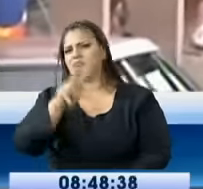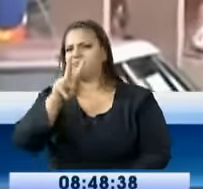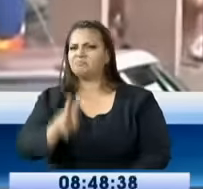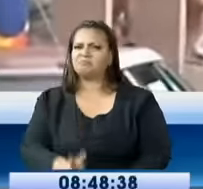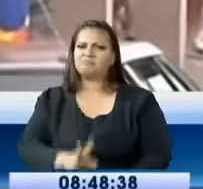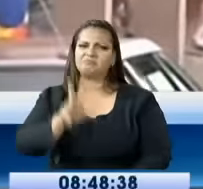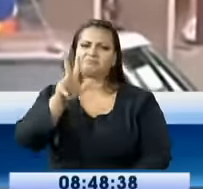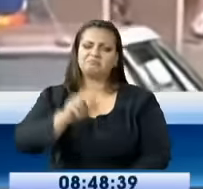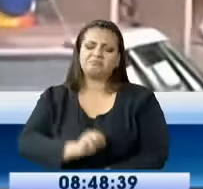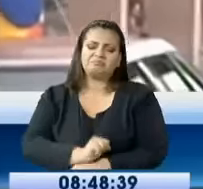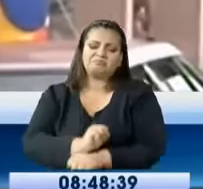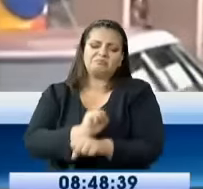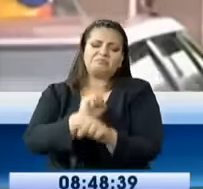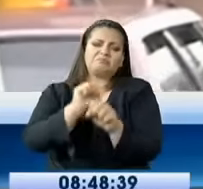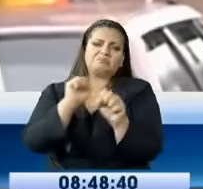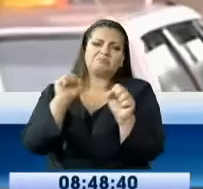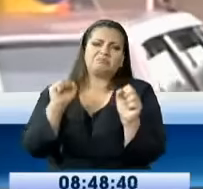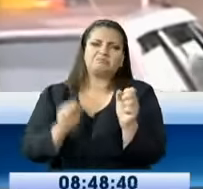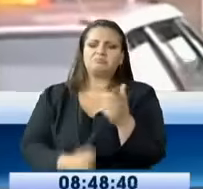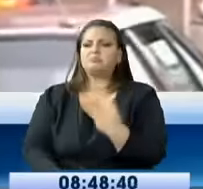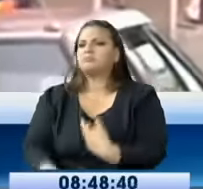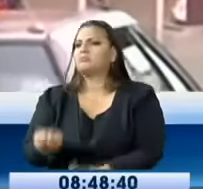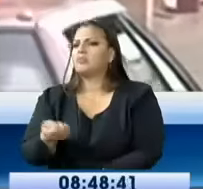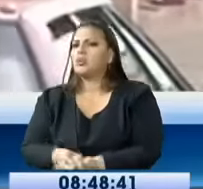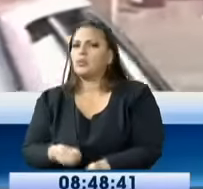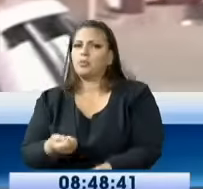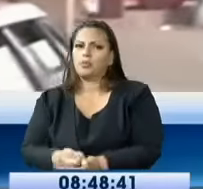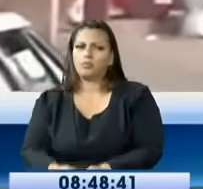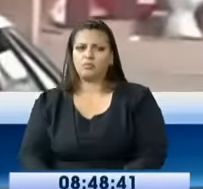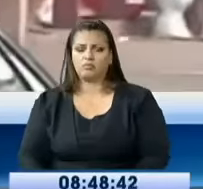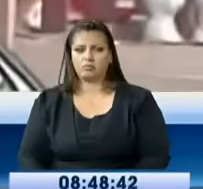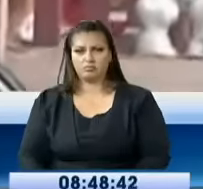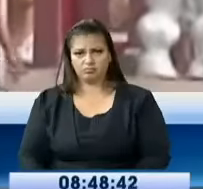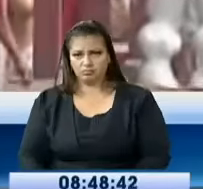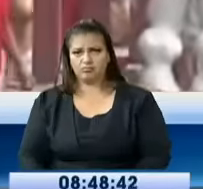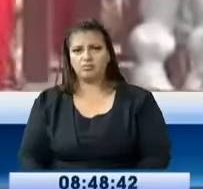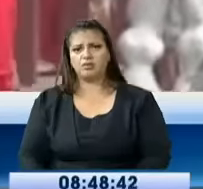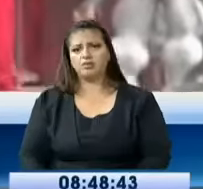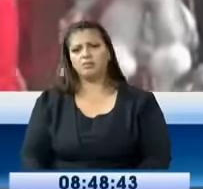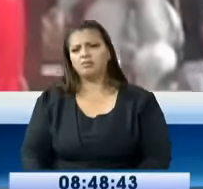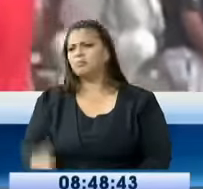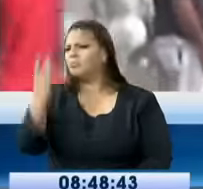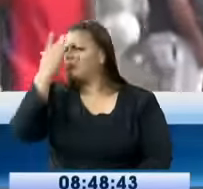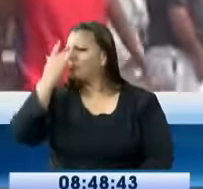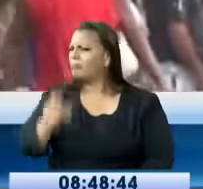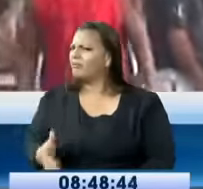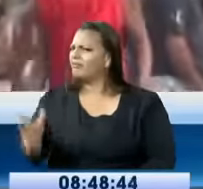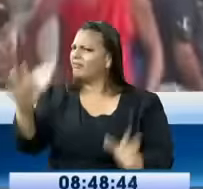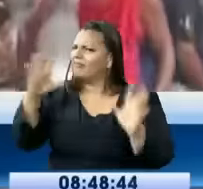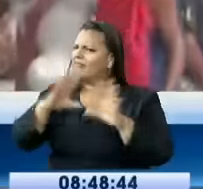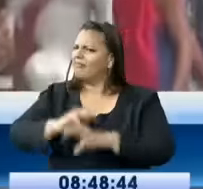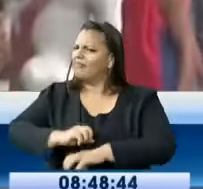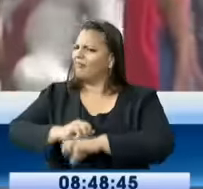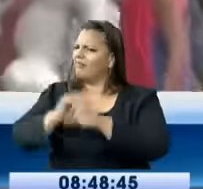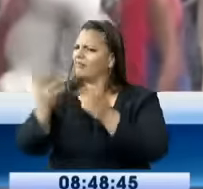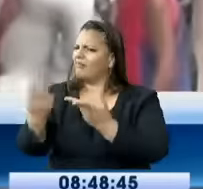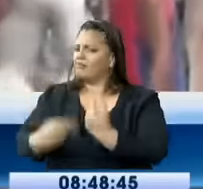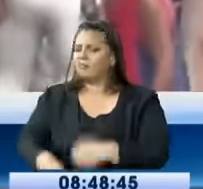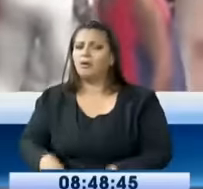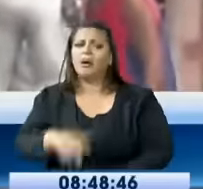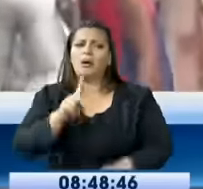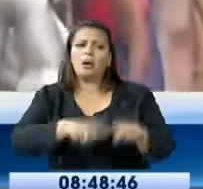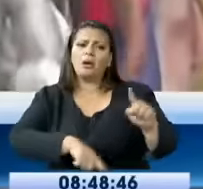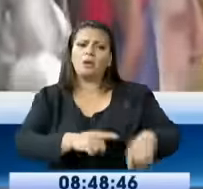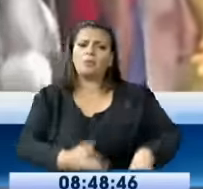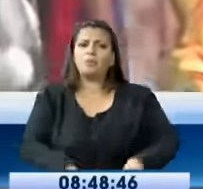carros. ¿Por qué esa hora? Ya, pues, hay gente que salen de las discos y vienen a dar vueltas. Y ahí vienen a preguntar los precios y si les gusta el precio se